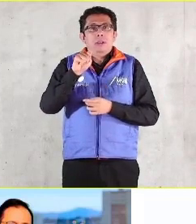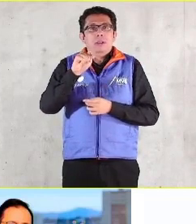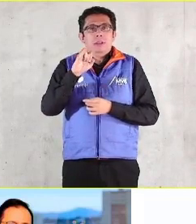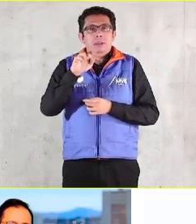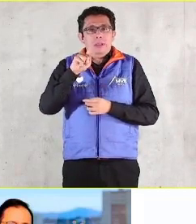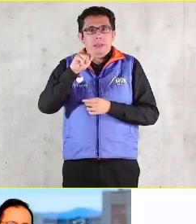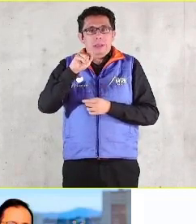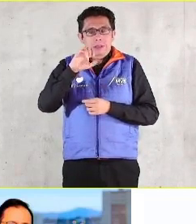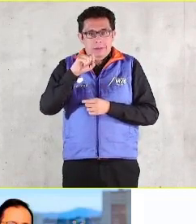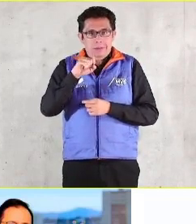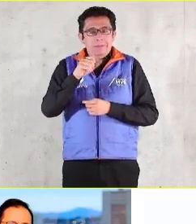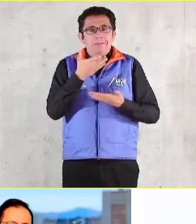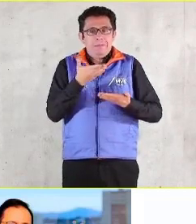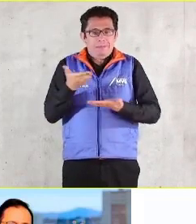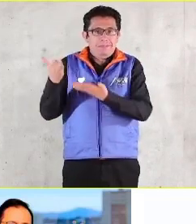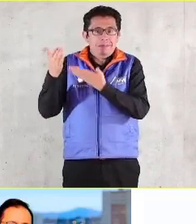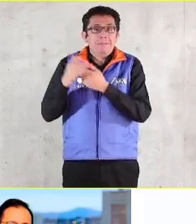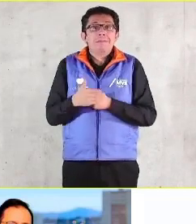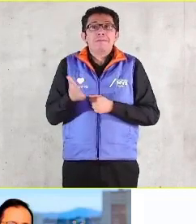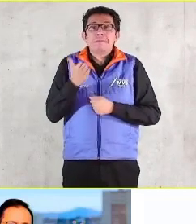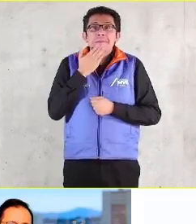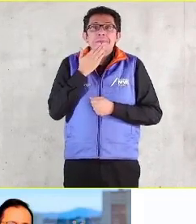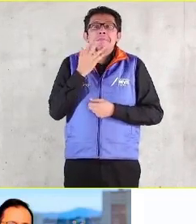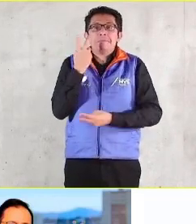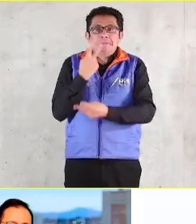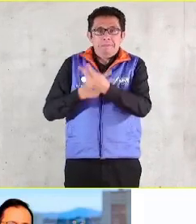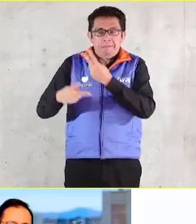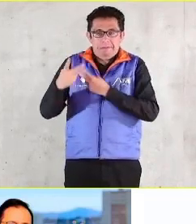Y lo dejamos con ustedes.